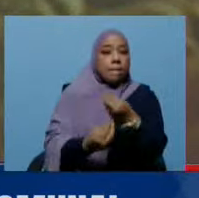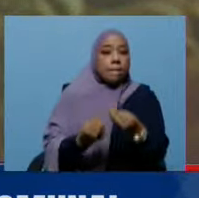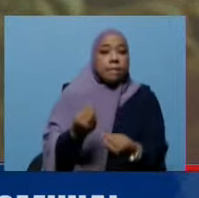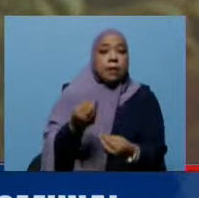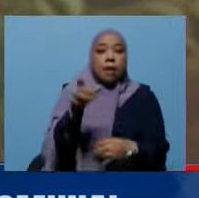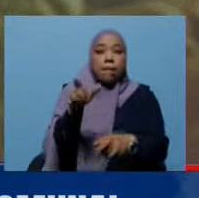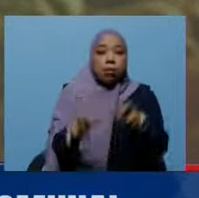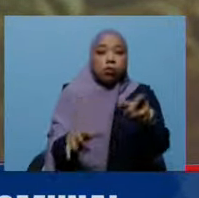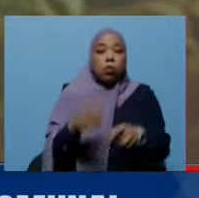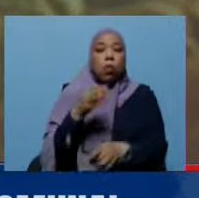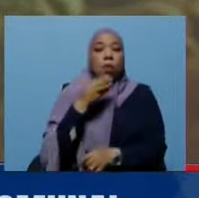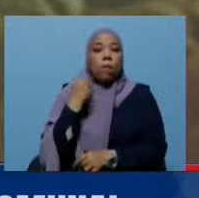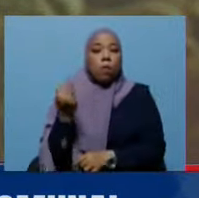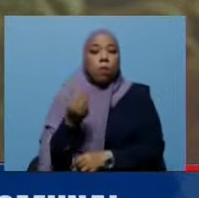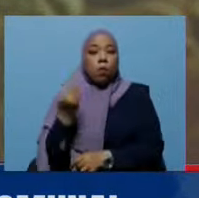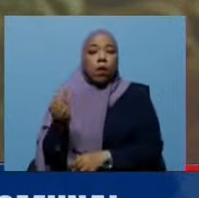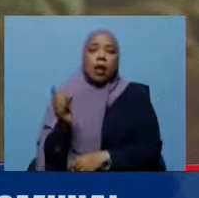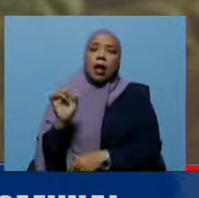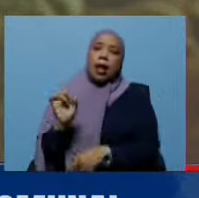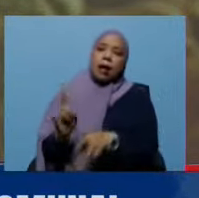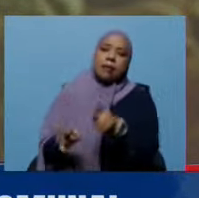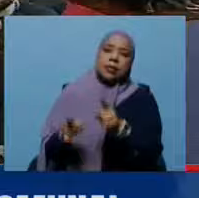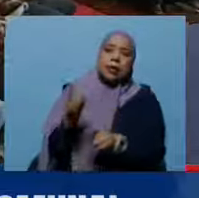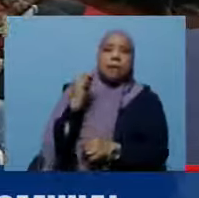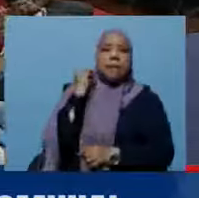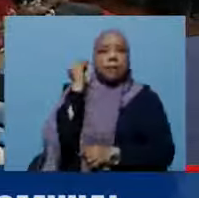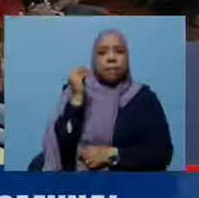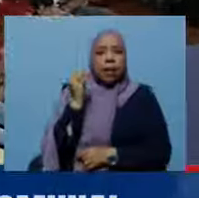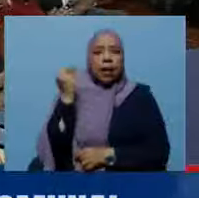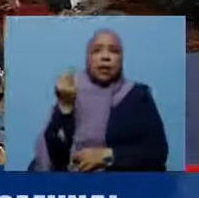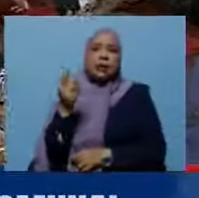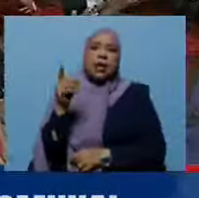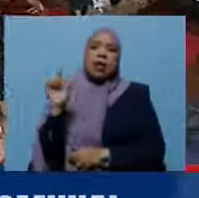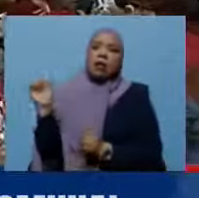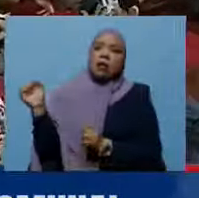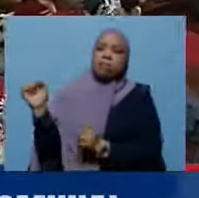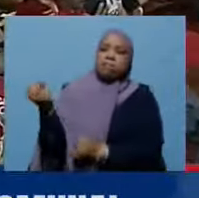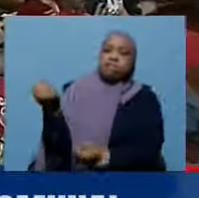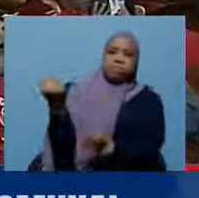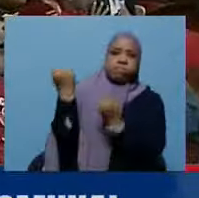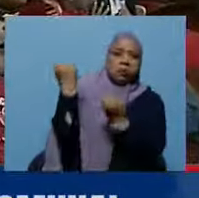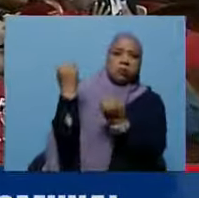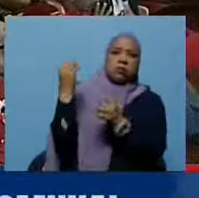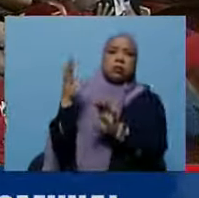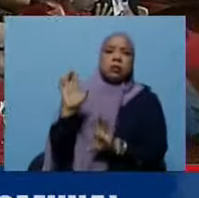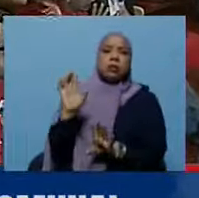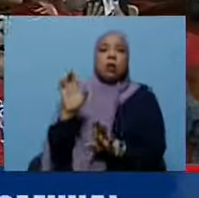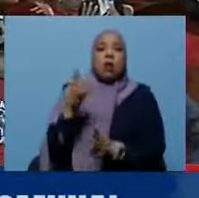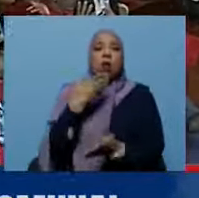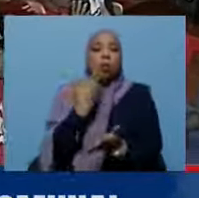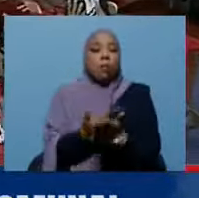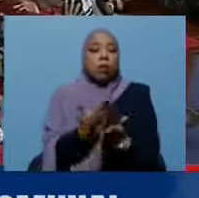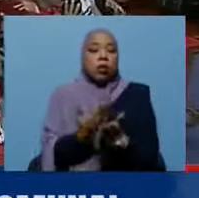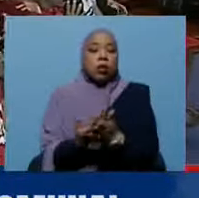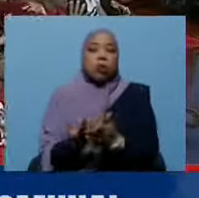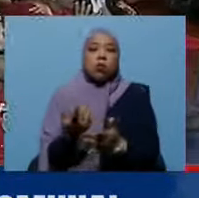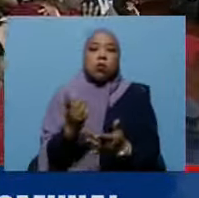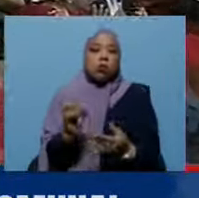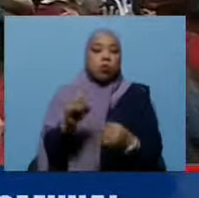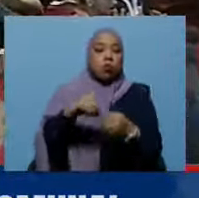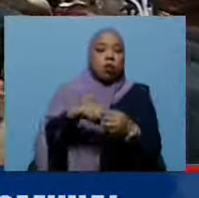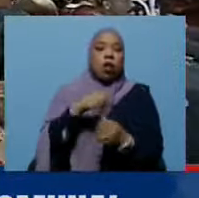Porque los jóvenes se han quejado y han dicho que los proyectos que se priorizan no tocan al